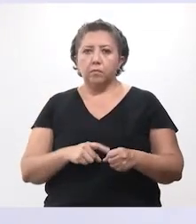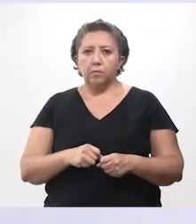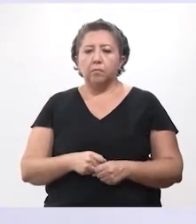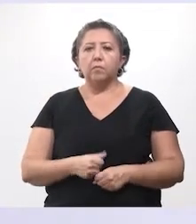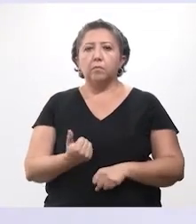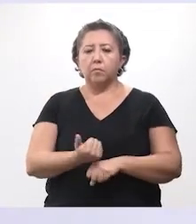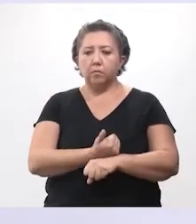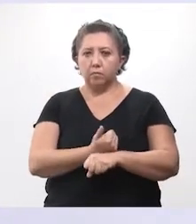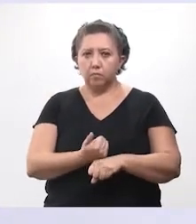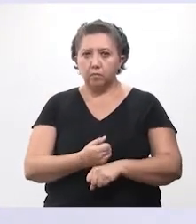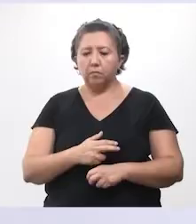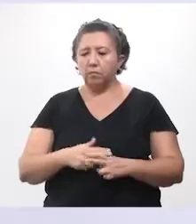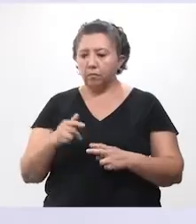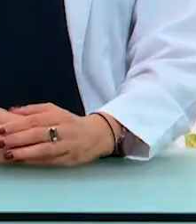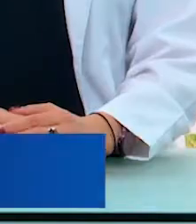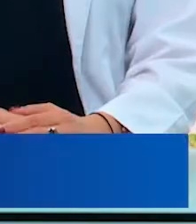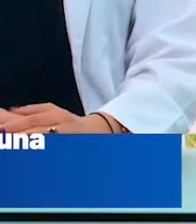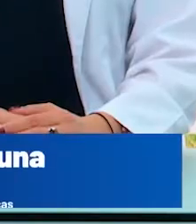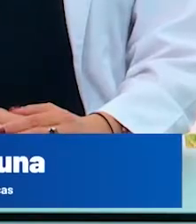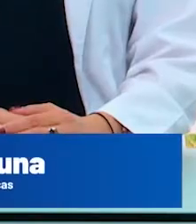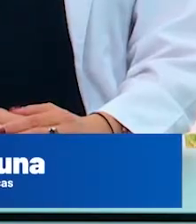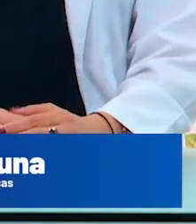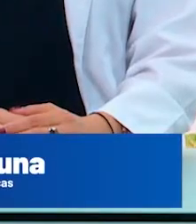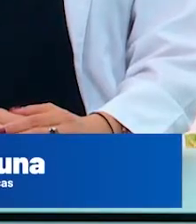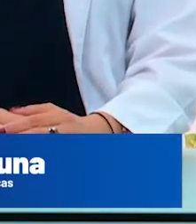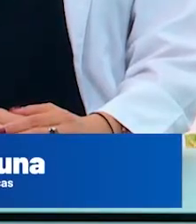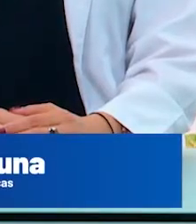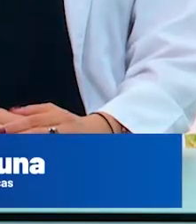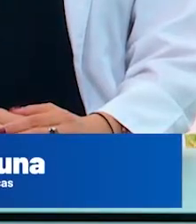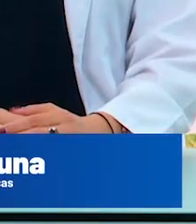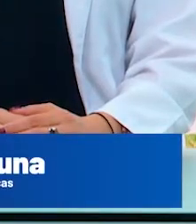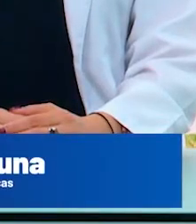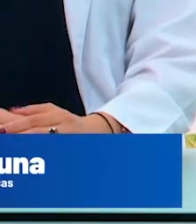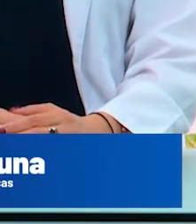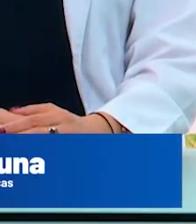marcan color amarillo. Hasta aquí el reporte. Gracias, doctora.